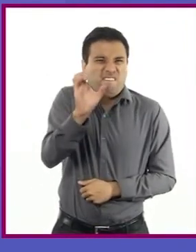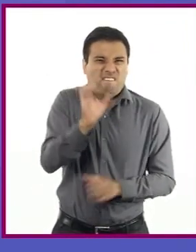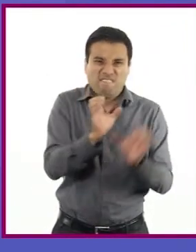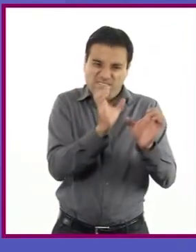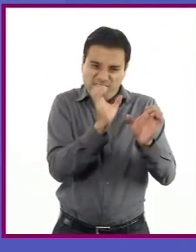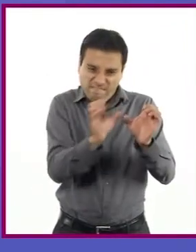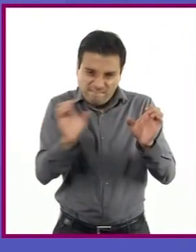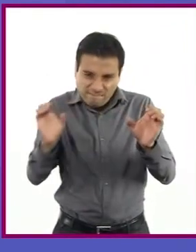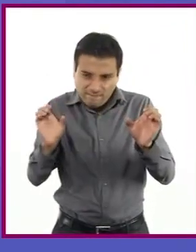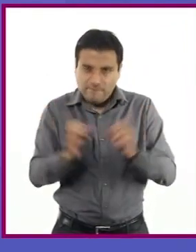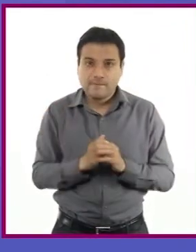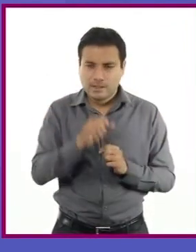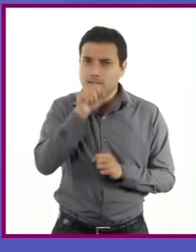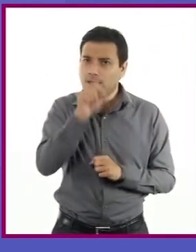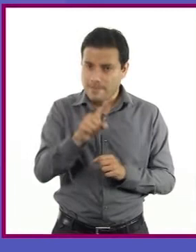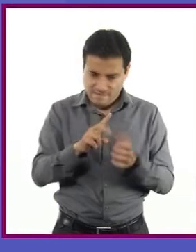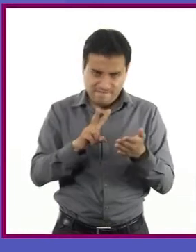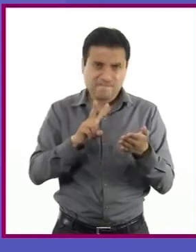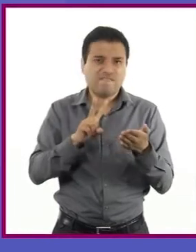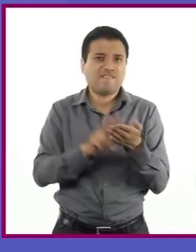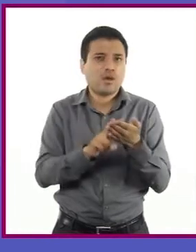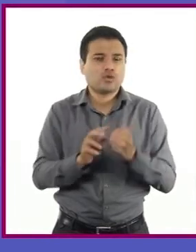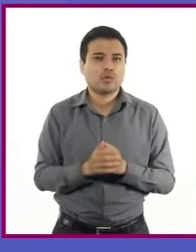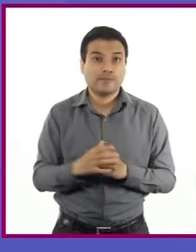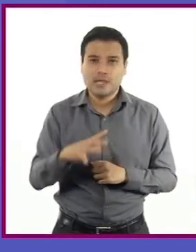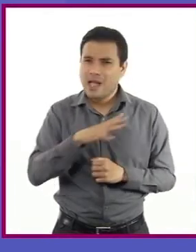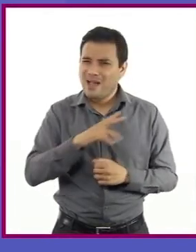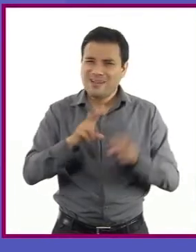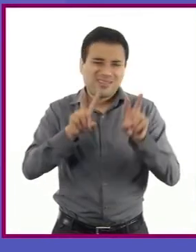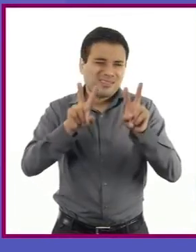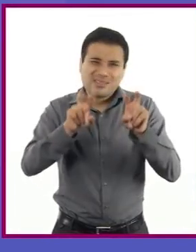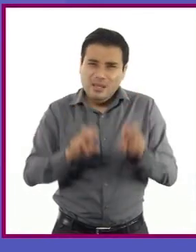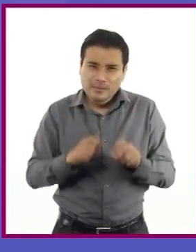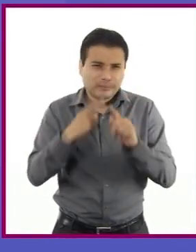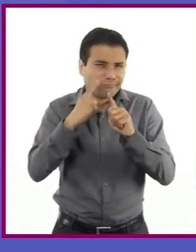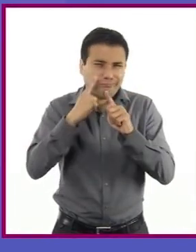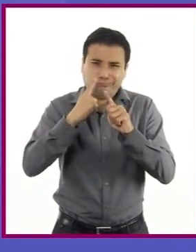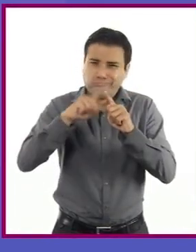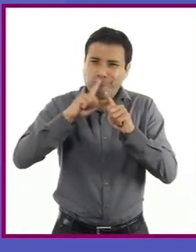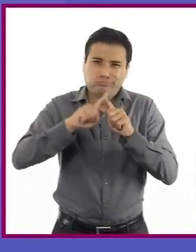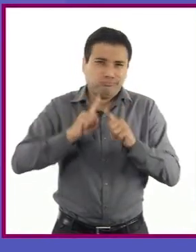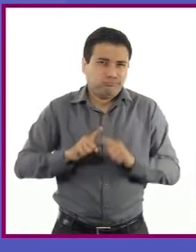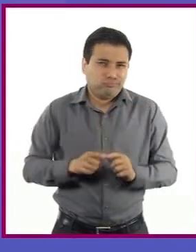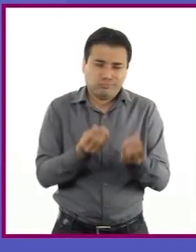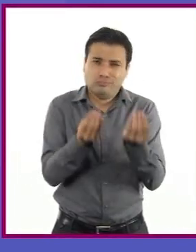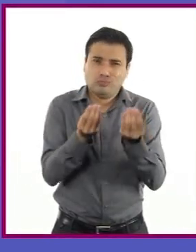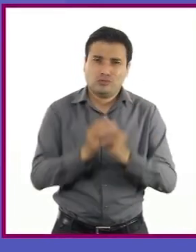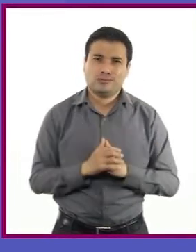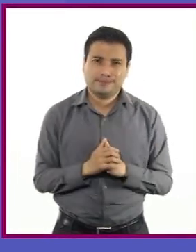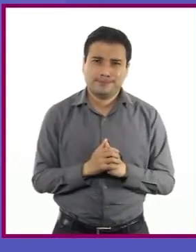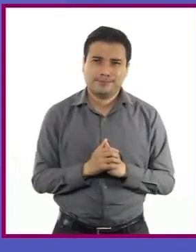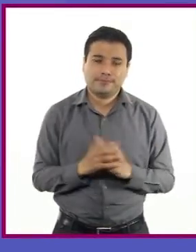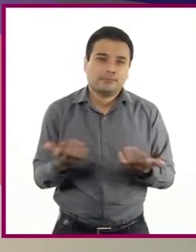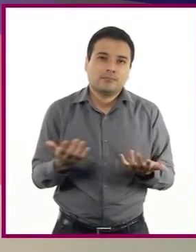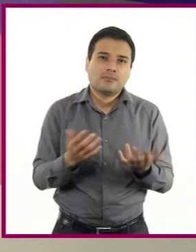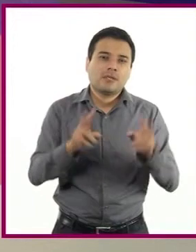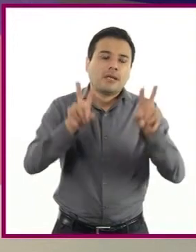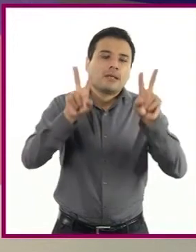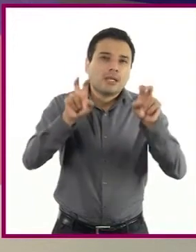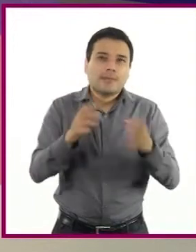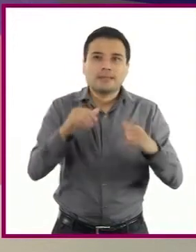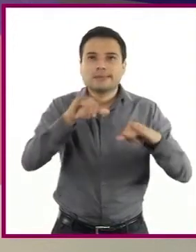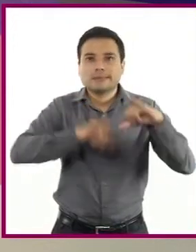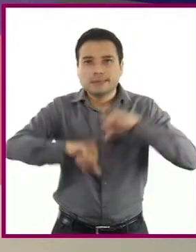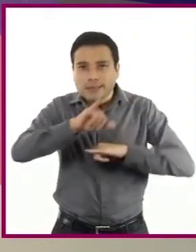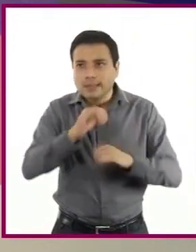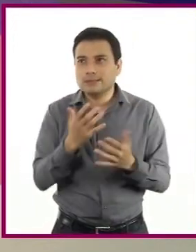que reúnen en sus páginas datos especializados sobre una ciencia, una disciplina o un